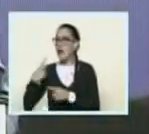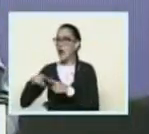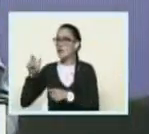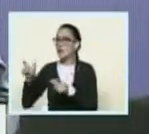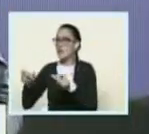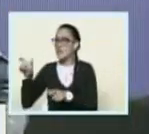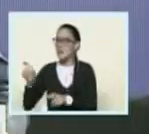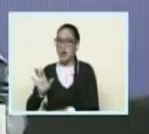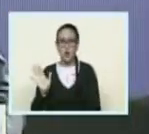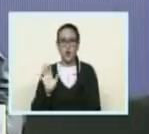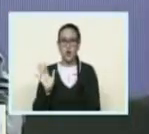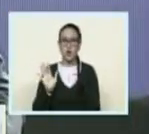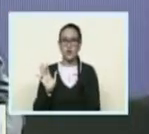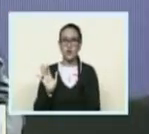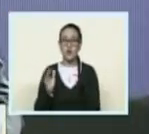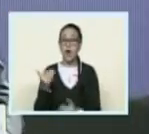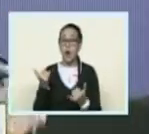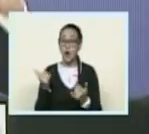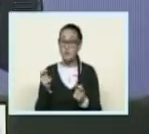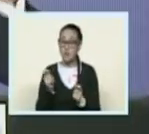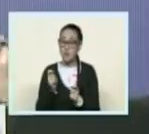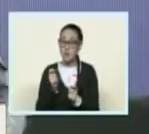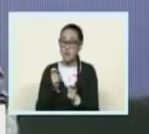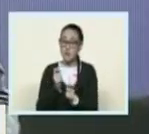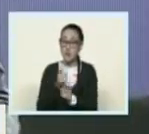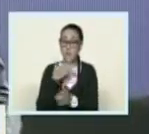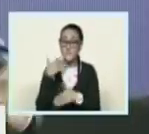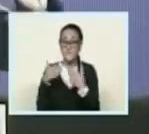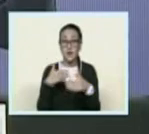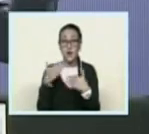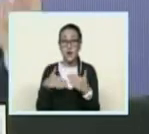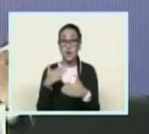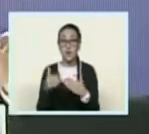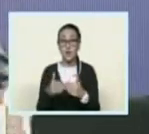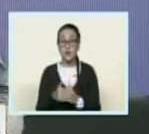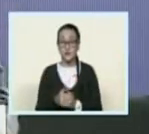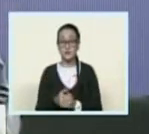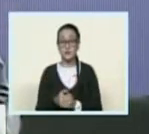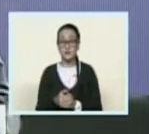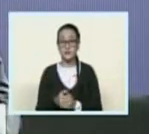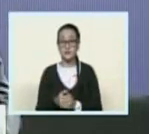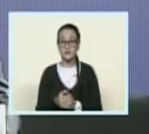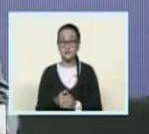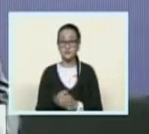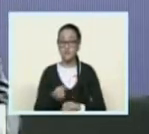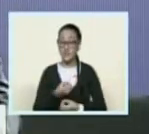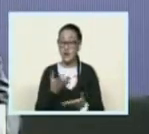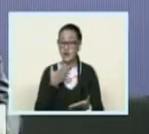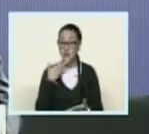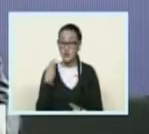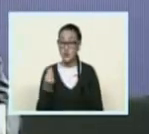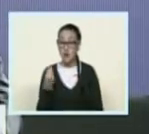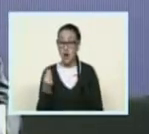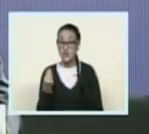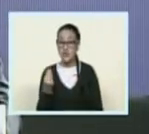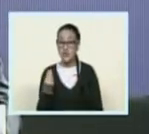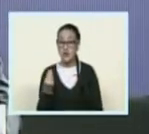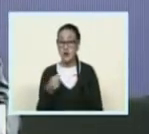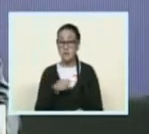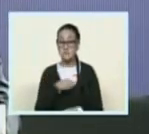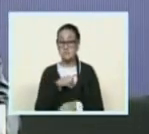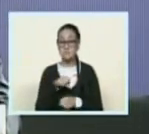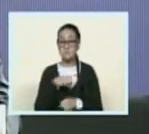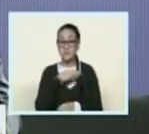toca perfeccionar, mejorar y garantizar la calidad de las misiones